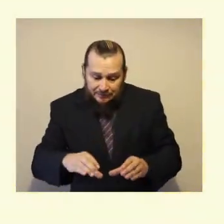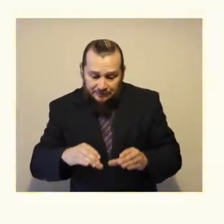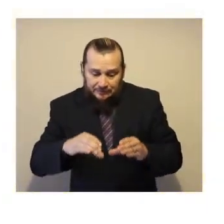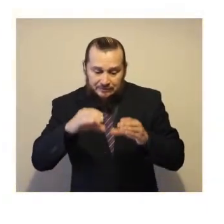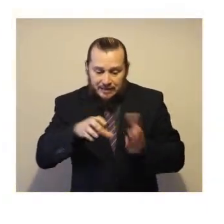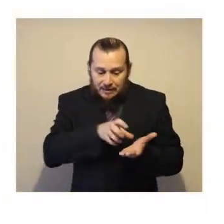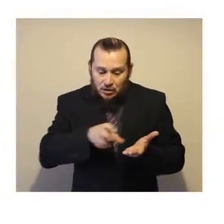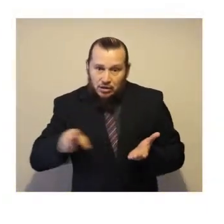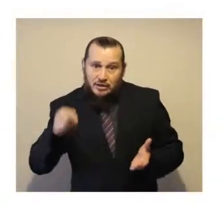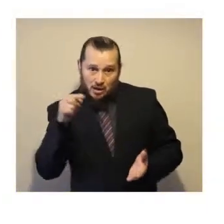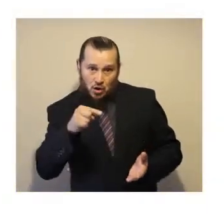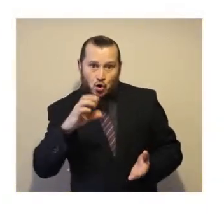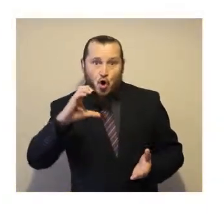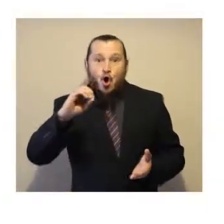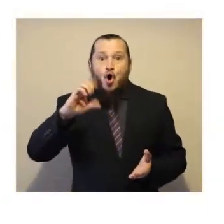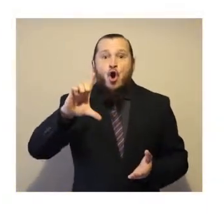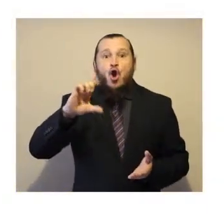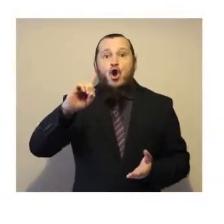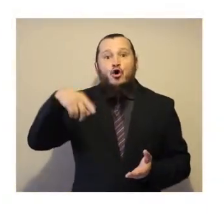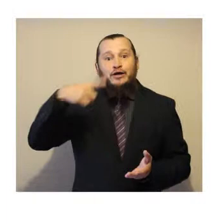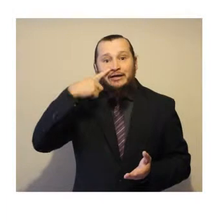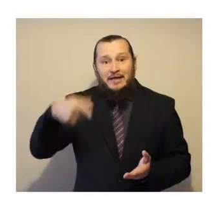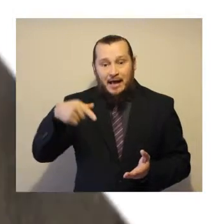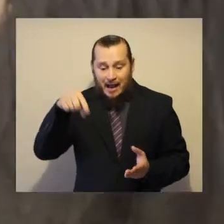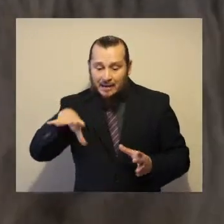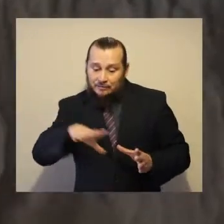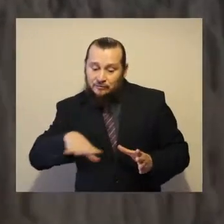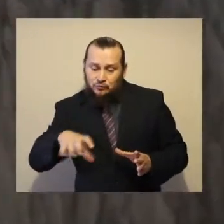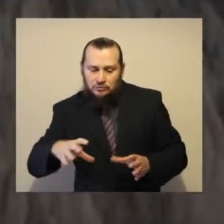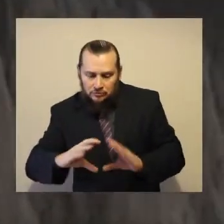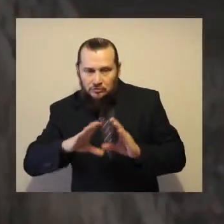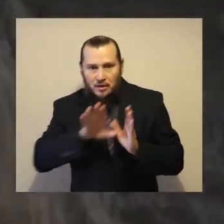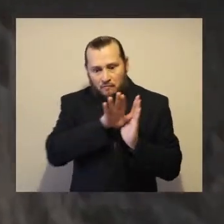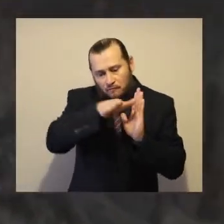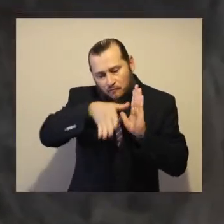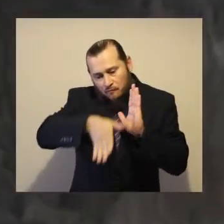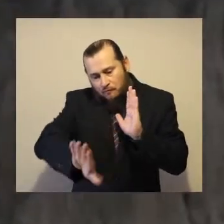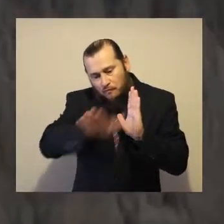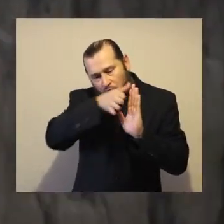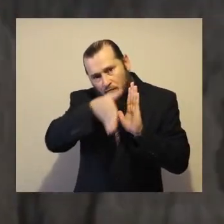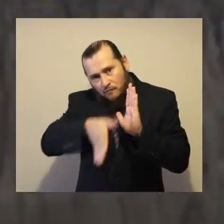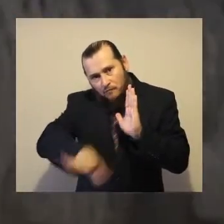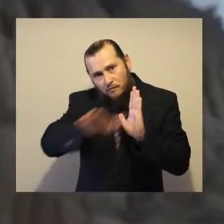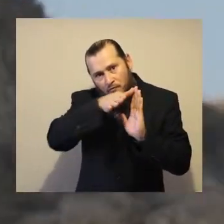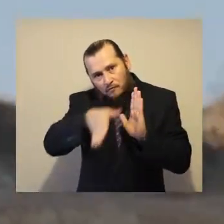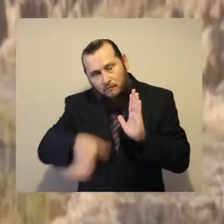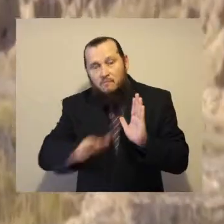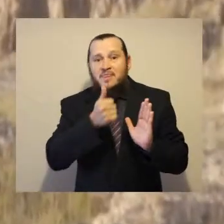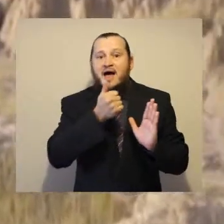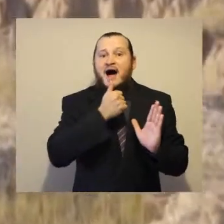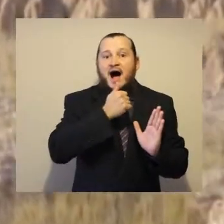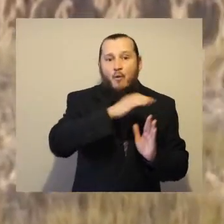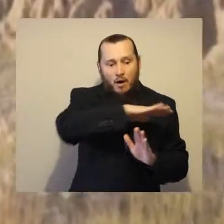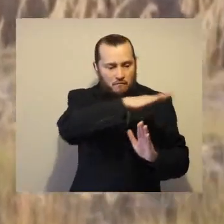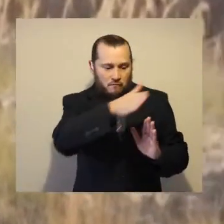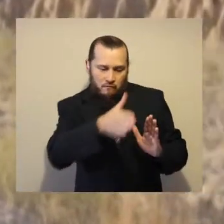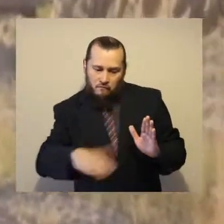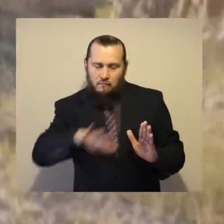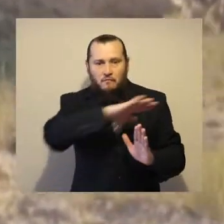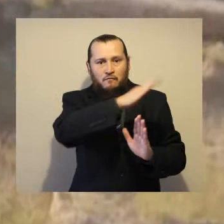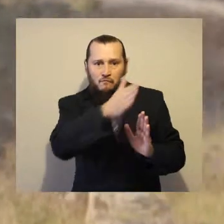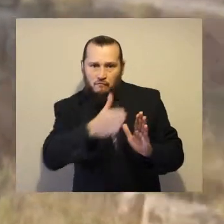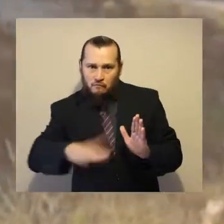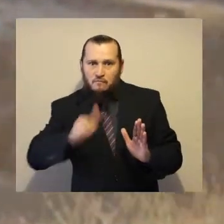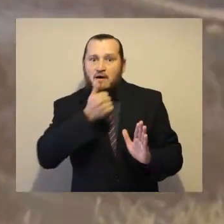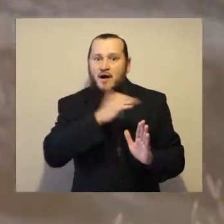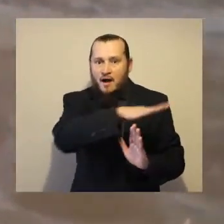en Colonia El Progreso. Es una gran cárcava, es decir, una depresión erosiva producida por la acción del agua que